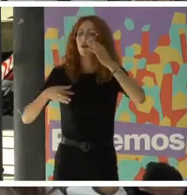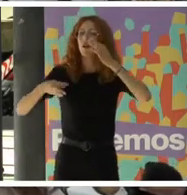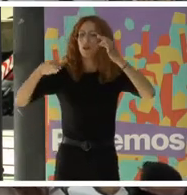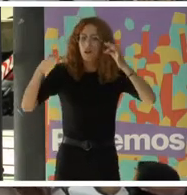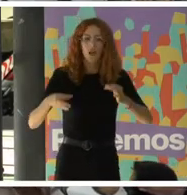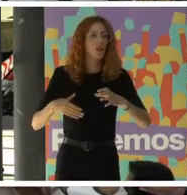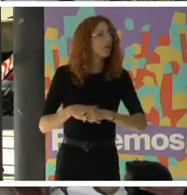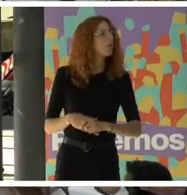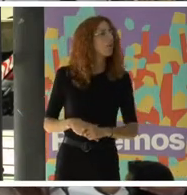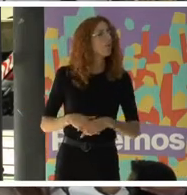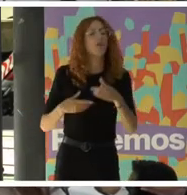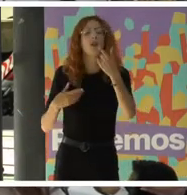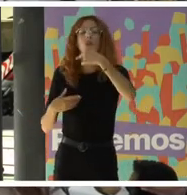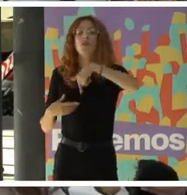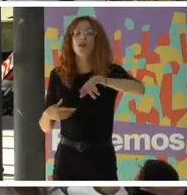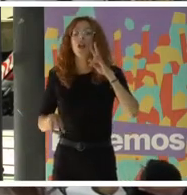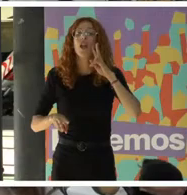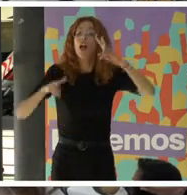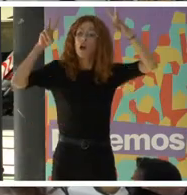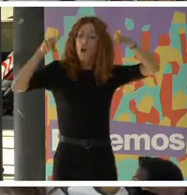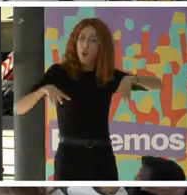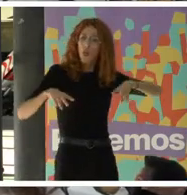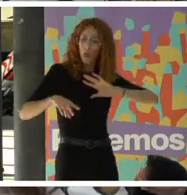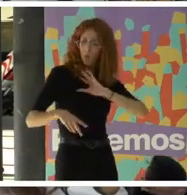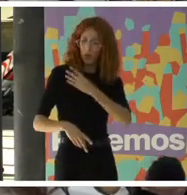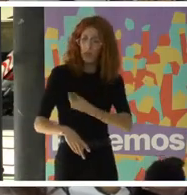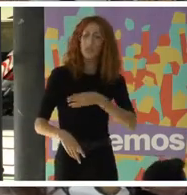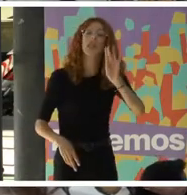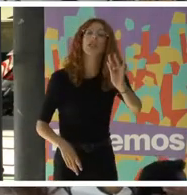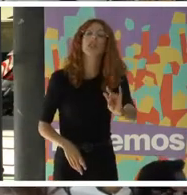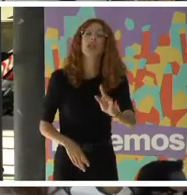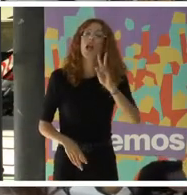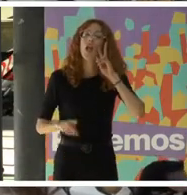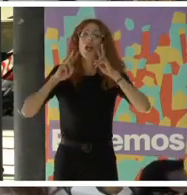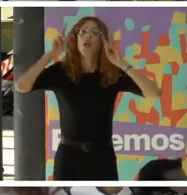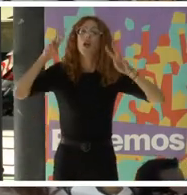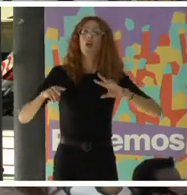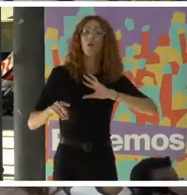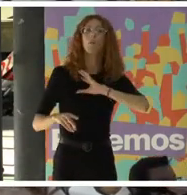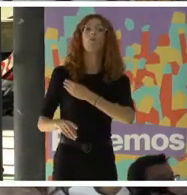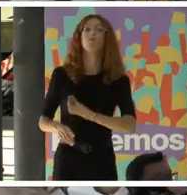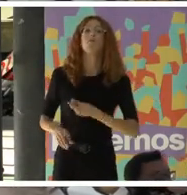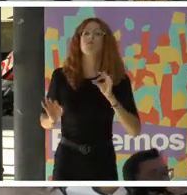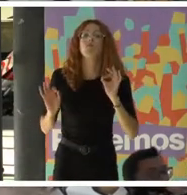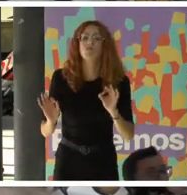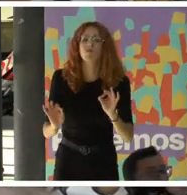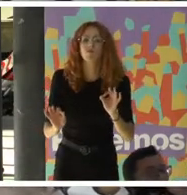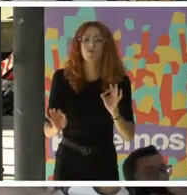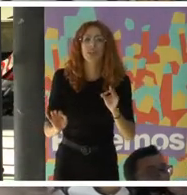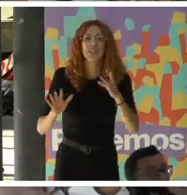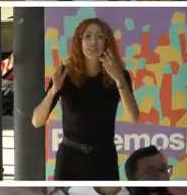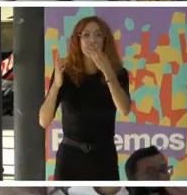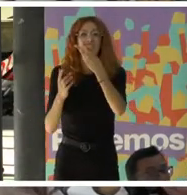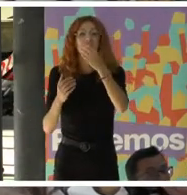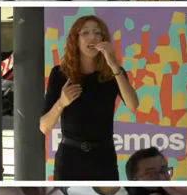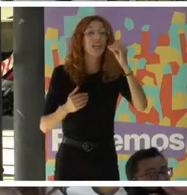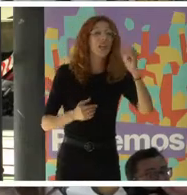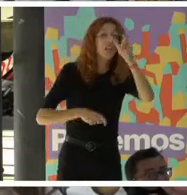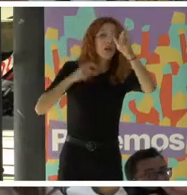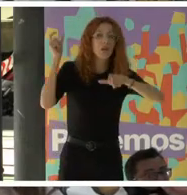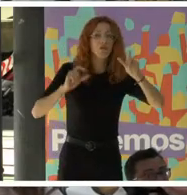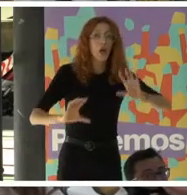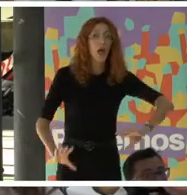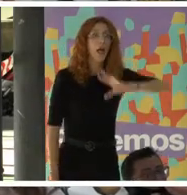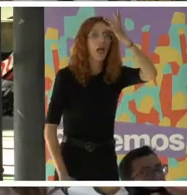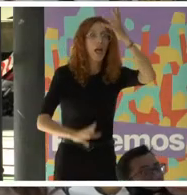Fijaos, hemos reconocido al Estado de Palestina, sí. Nada más reconocer al Estado de Palestina, hubo 70 personas